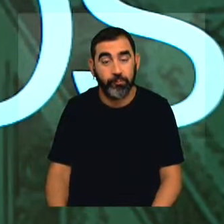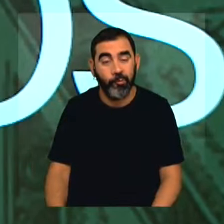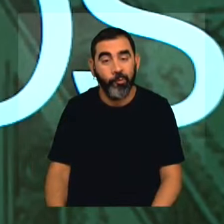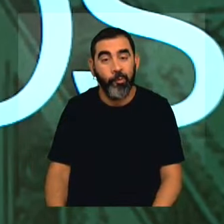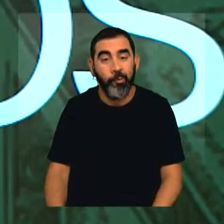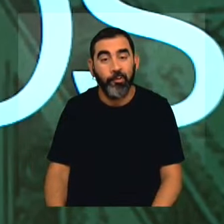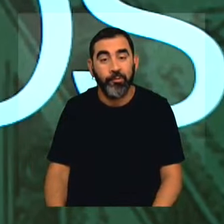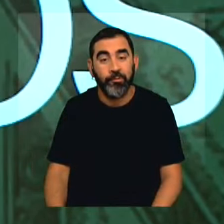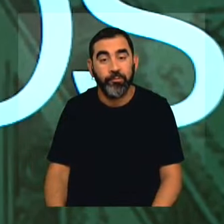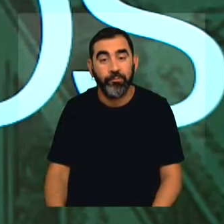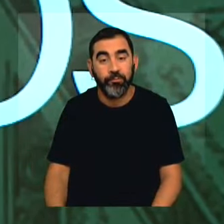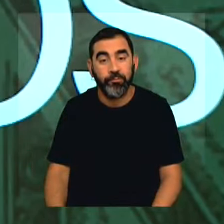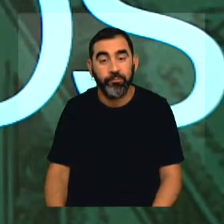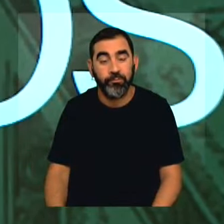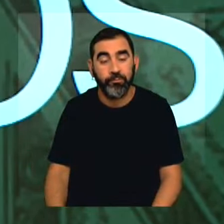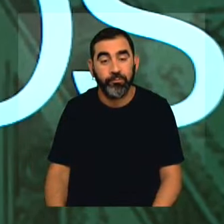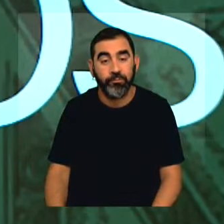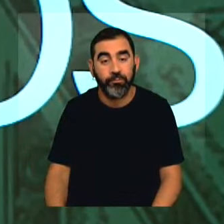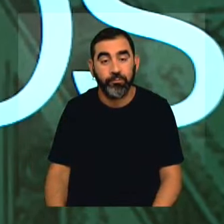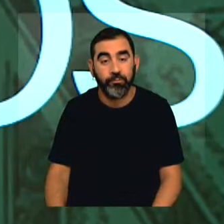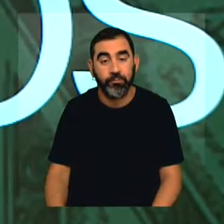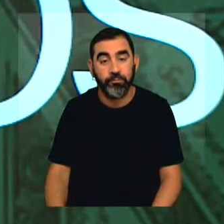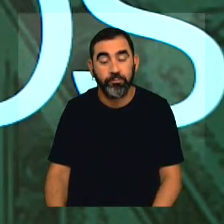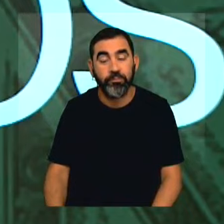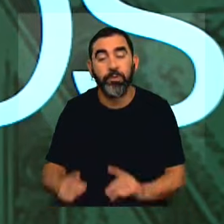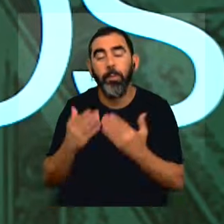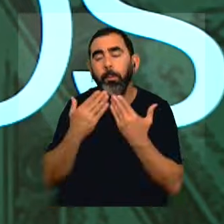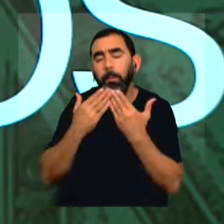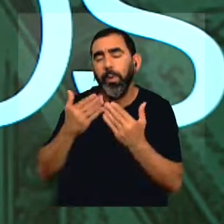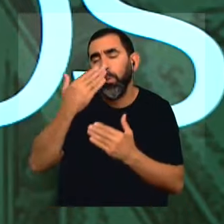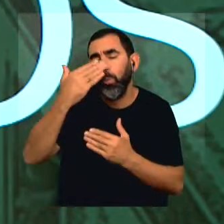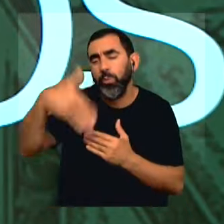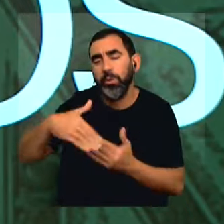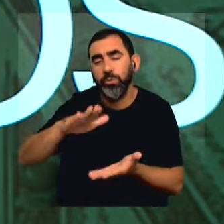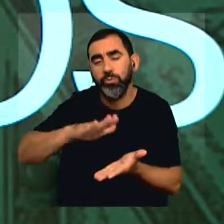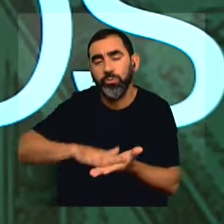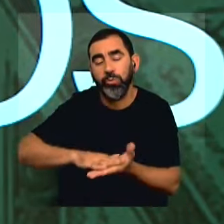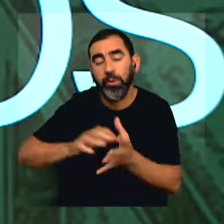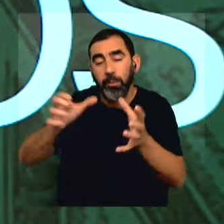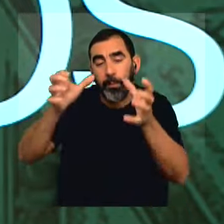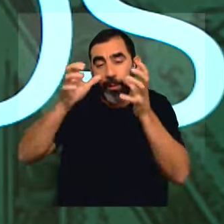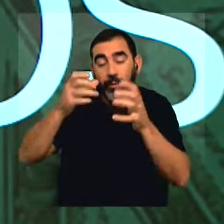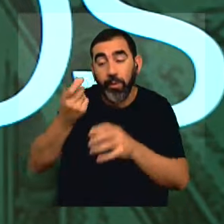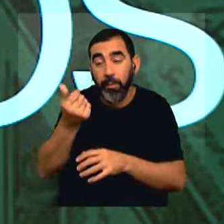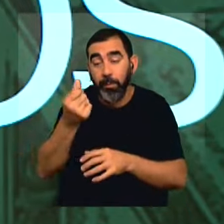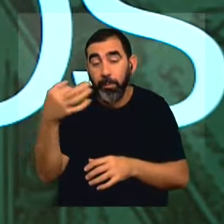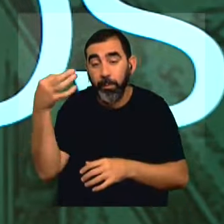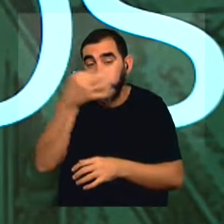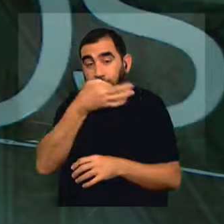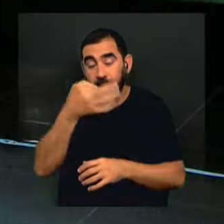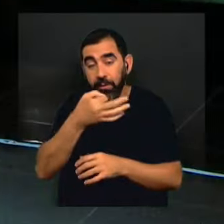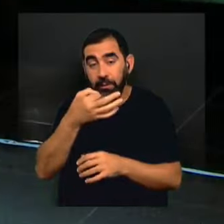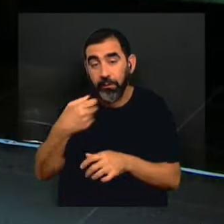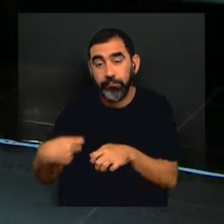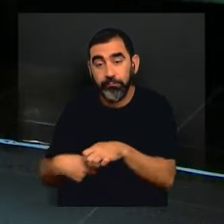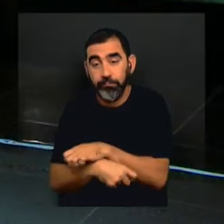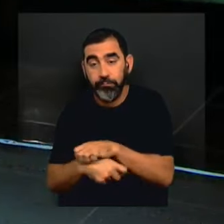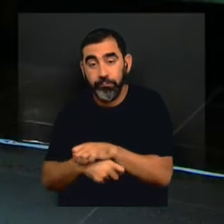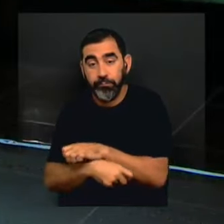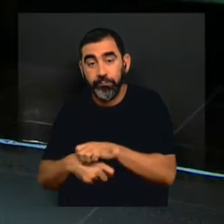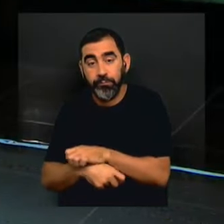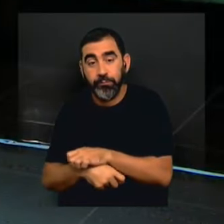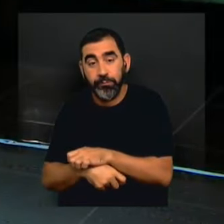con fuertemente armados por último le consulta hiribarne sobre el riesgo de que el dinero de narcotráfico ingrese a